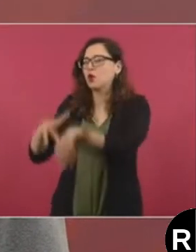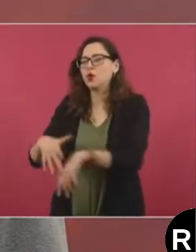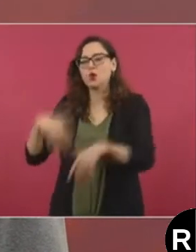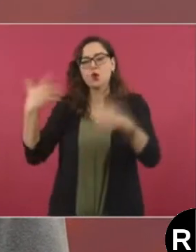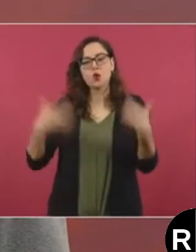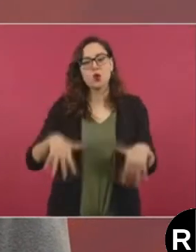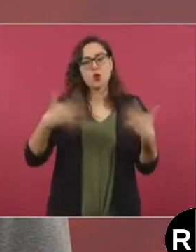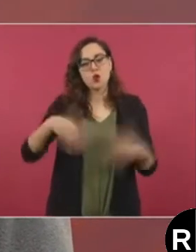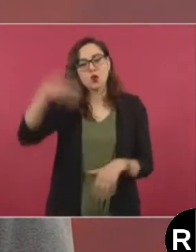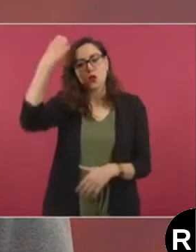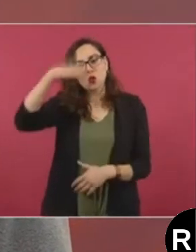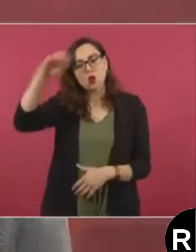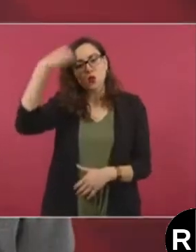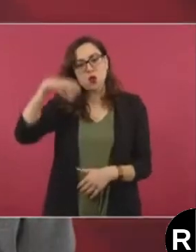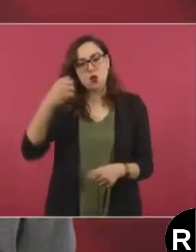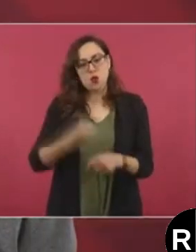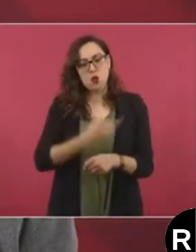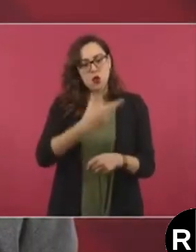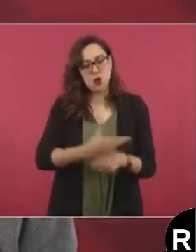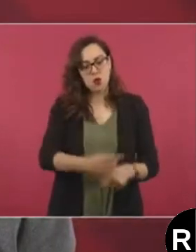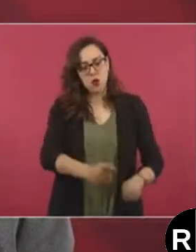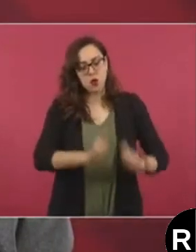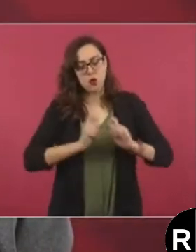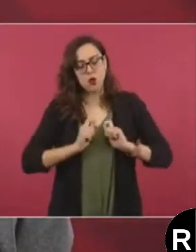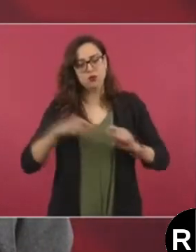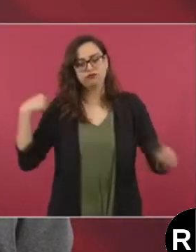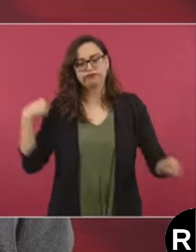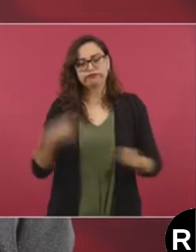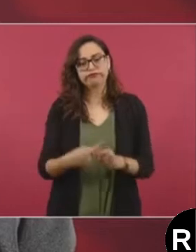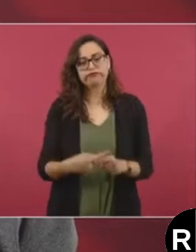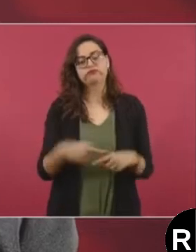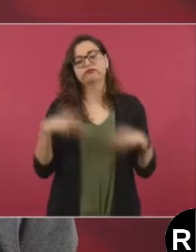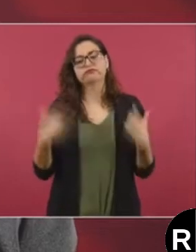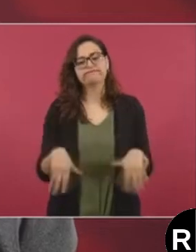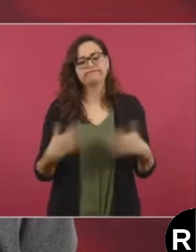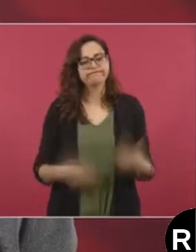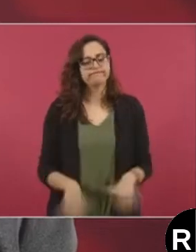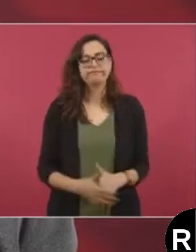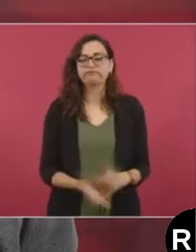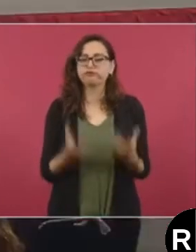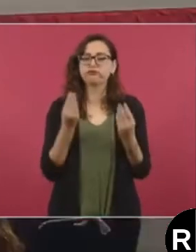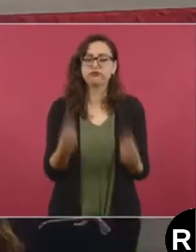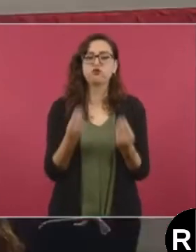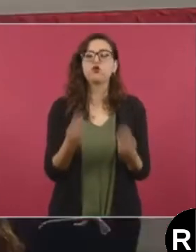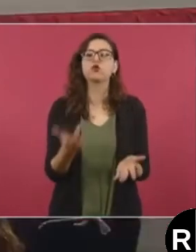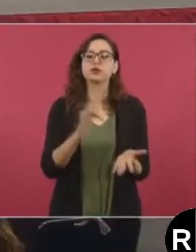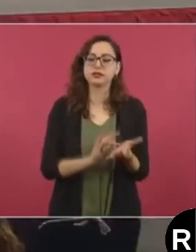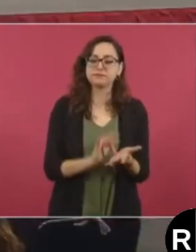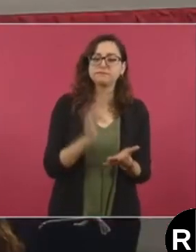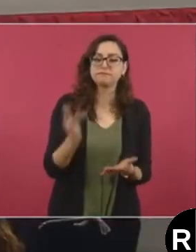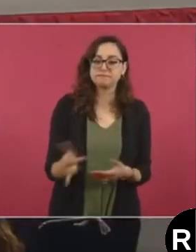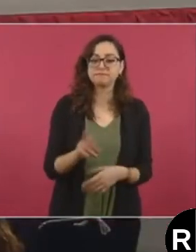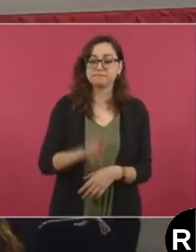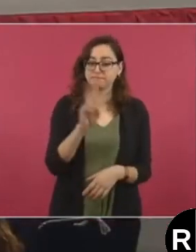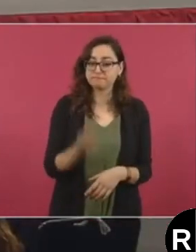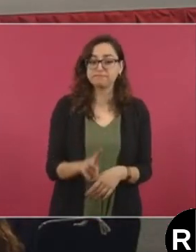de ser secretaria que no me queda más que agradecer. Y decirles que todo esto, insisto, es gracias a un trabajo